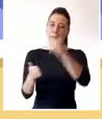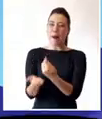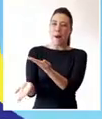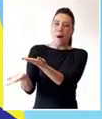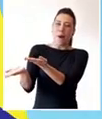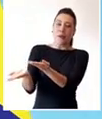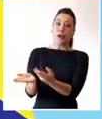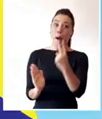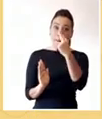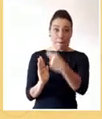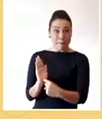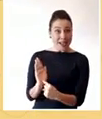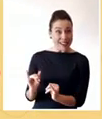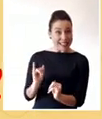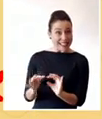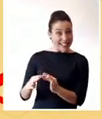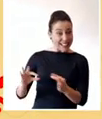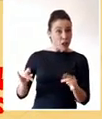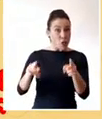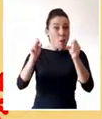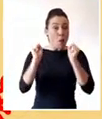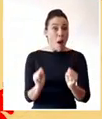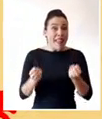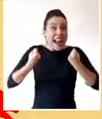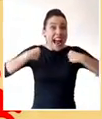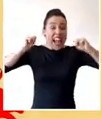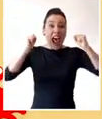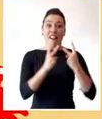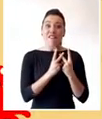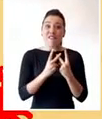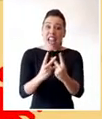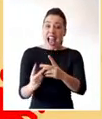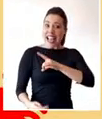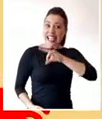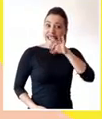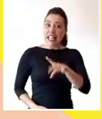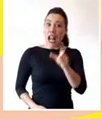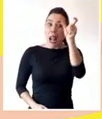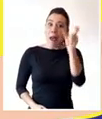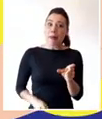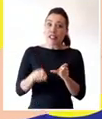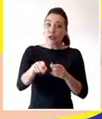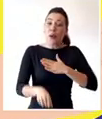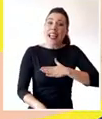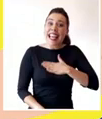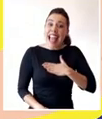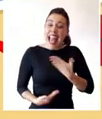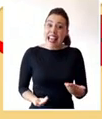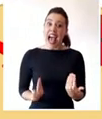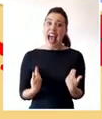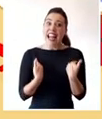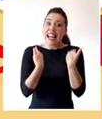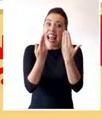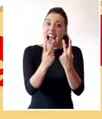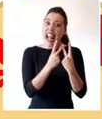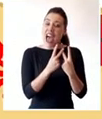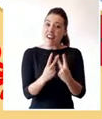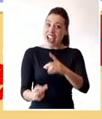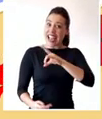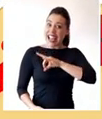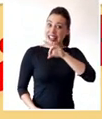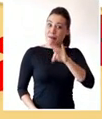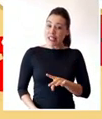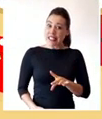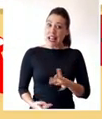bruto. Ingresa a esta página porque puedes ganar un viaje por Chile con la persona que quieras. Regalo